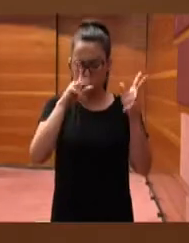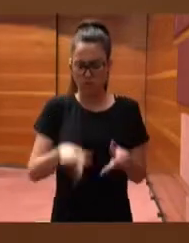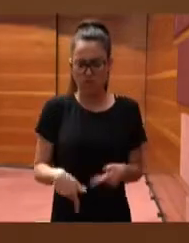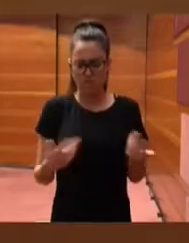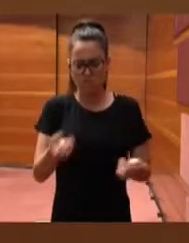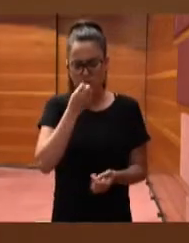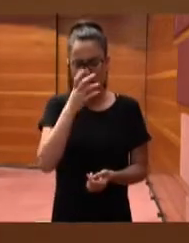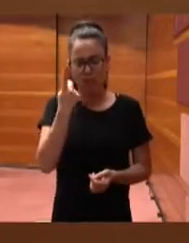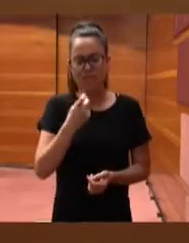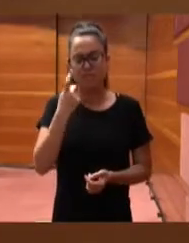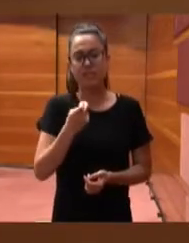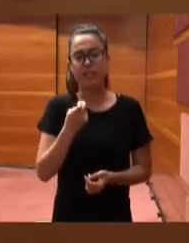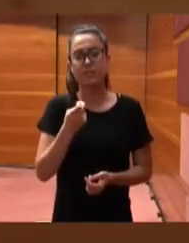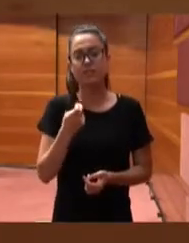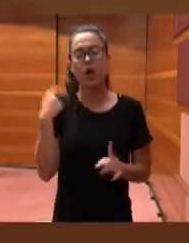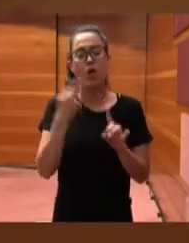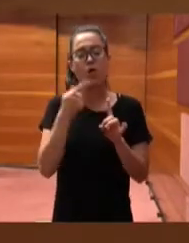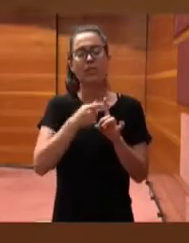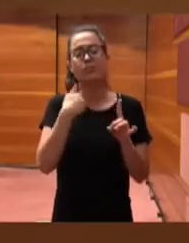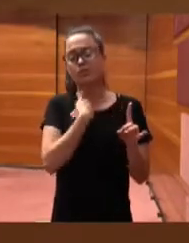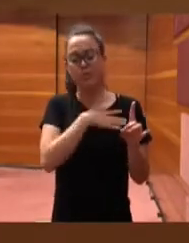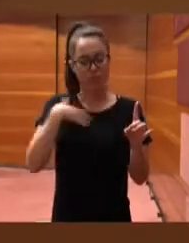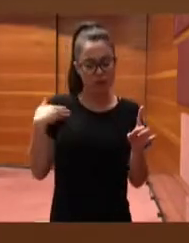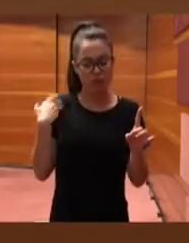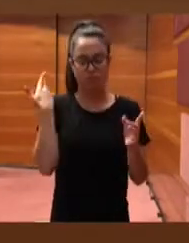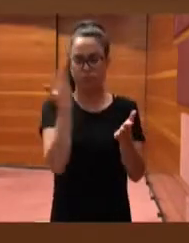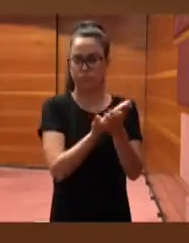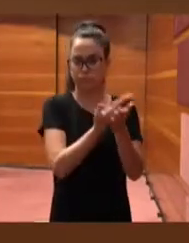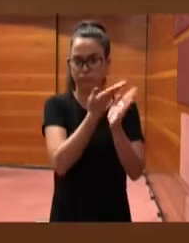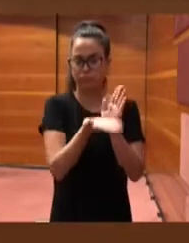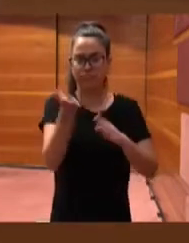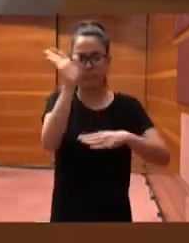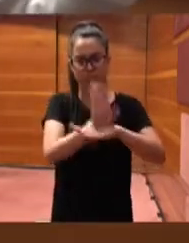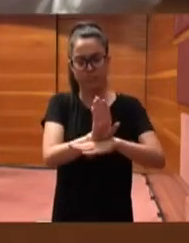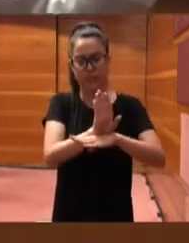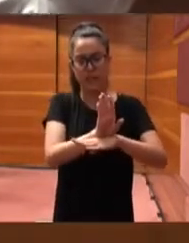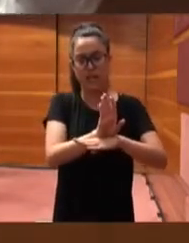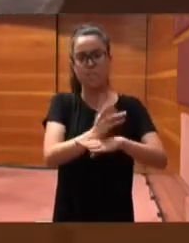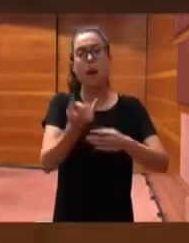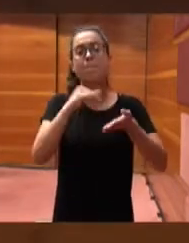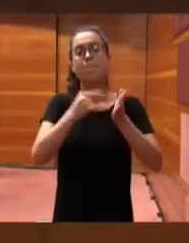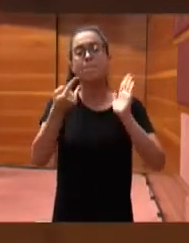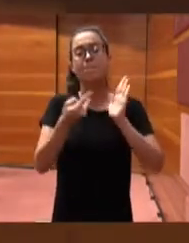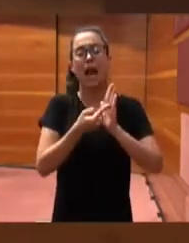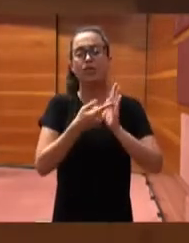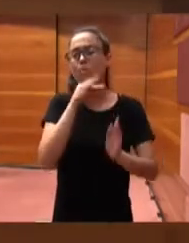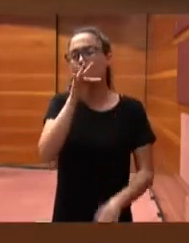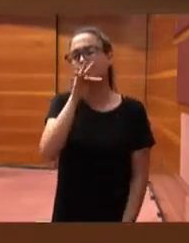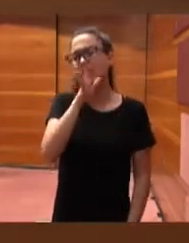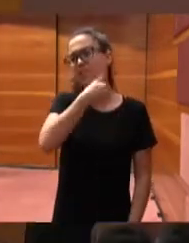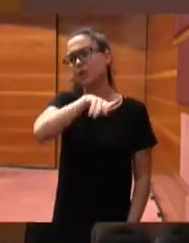en relación con los objetivos que yo perseguía. Para mí hay tres niveles, ¿no? El plan de legislatura, que son como promesas que hemos